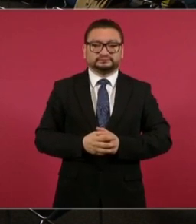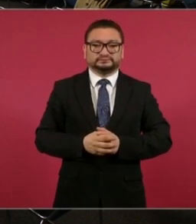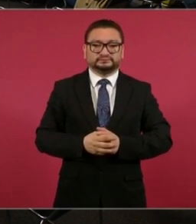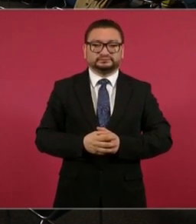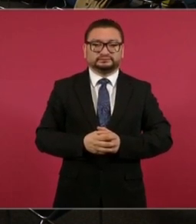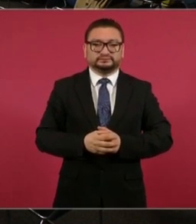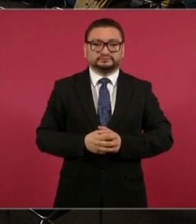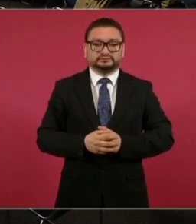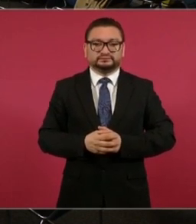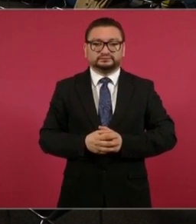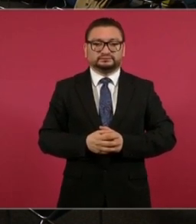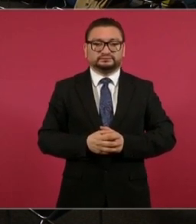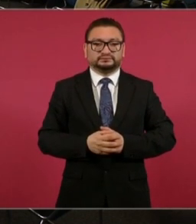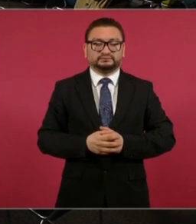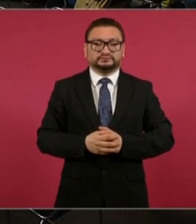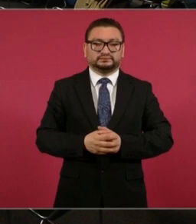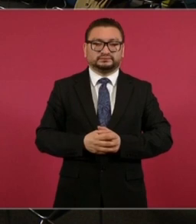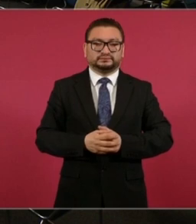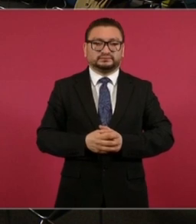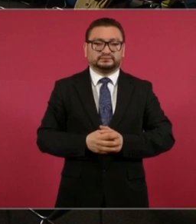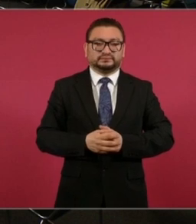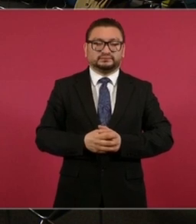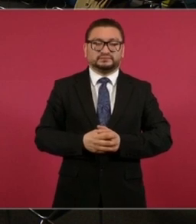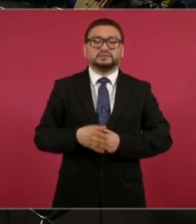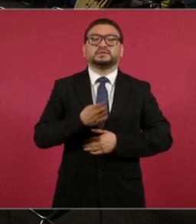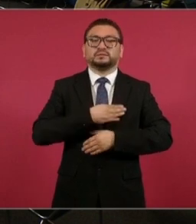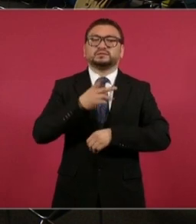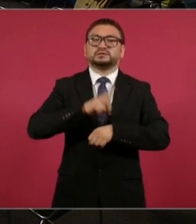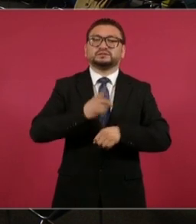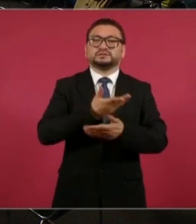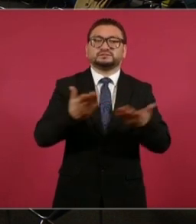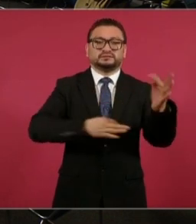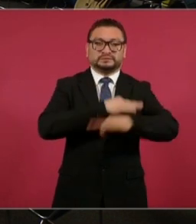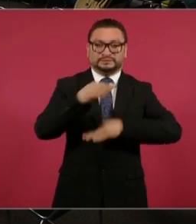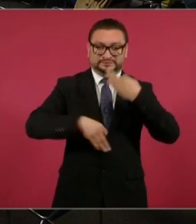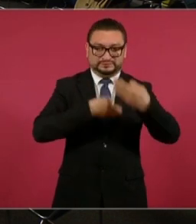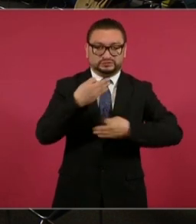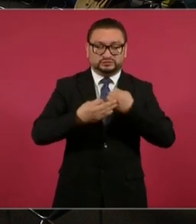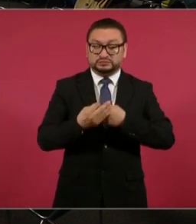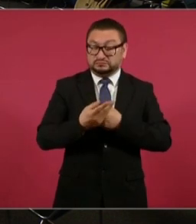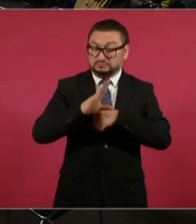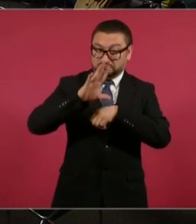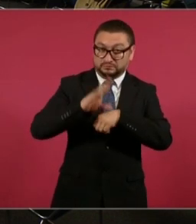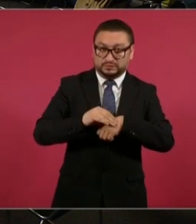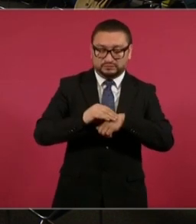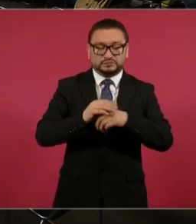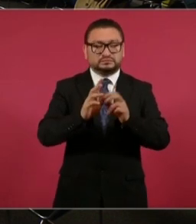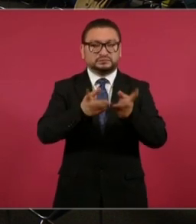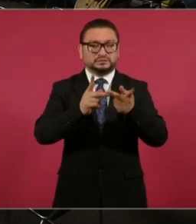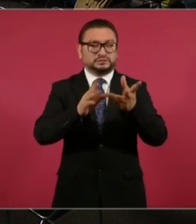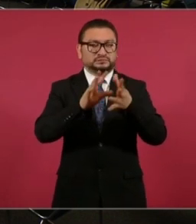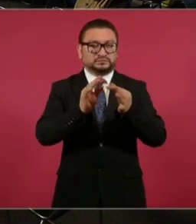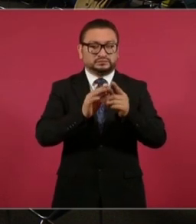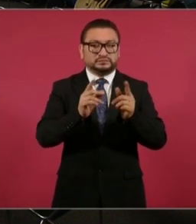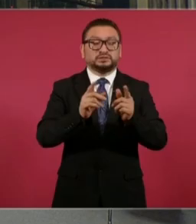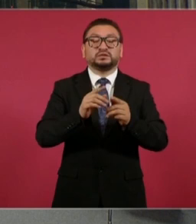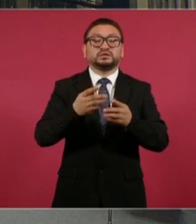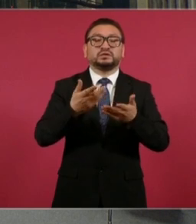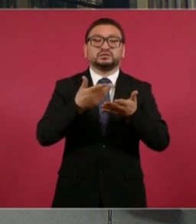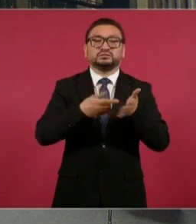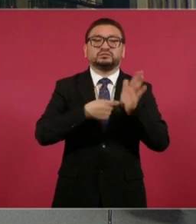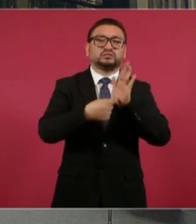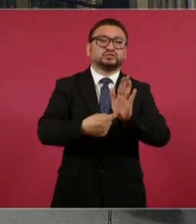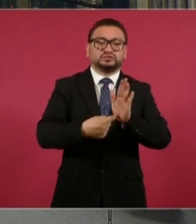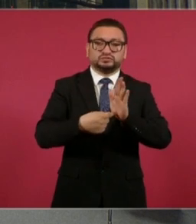presidente señor presidente Muy buenos días a todas y a todos si me permiten vamos a platicarles un corte que tenemos